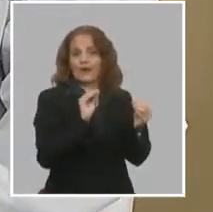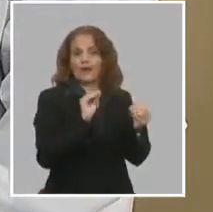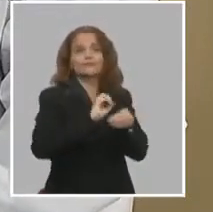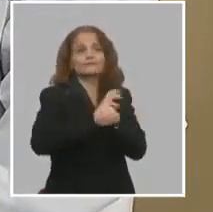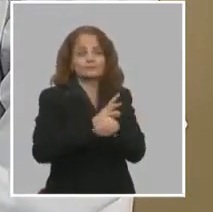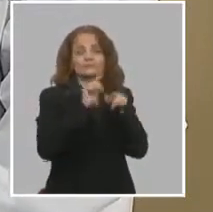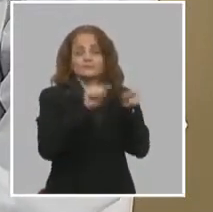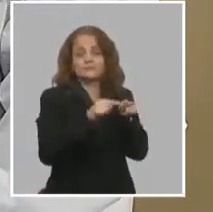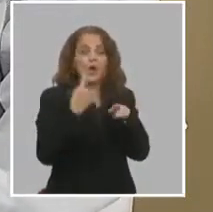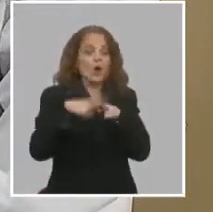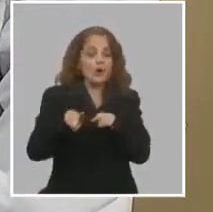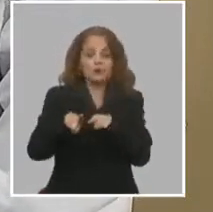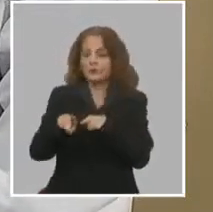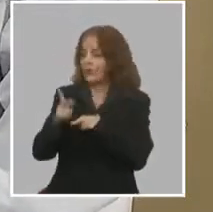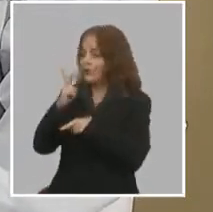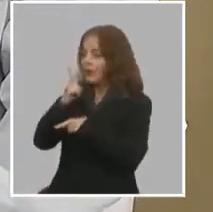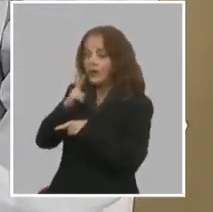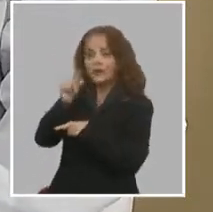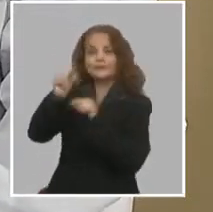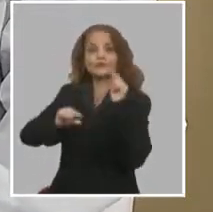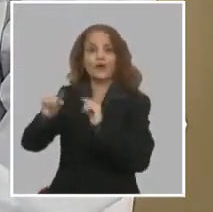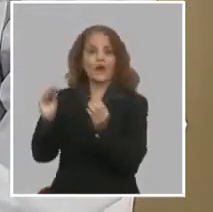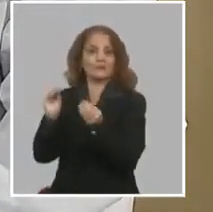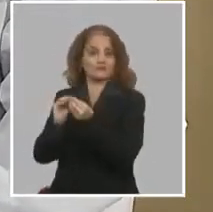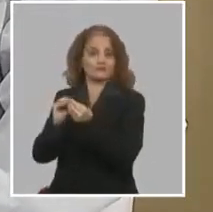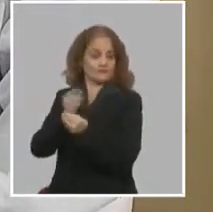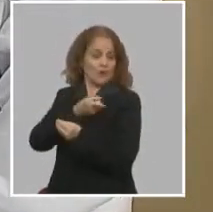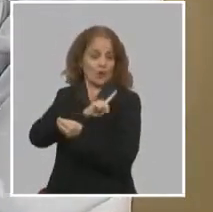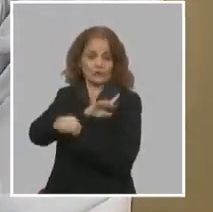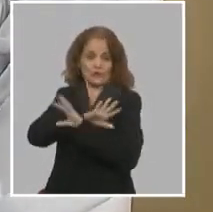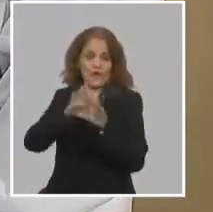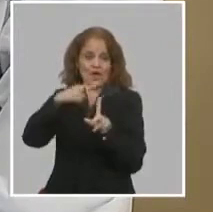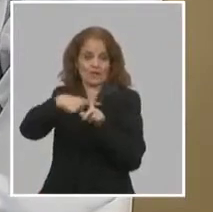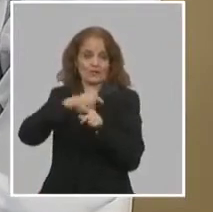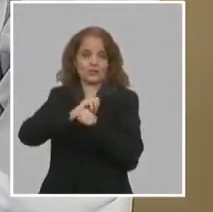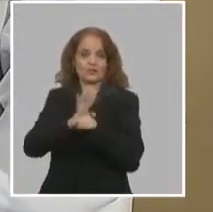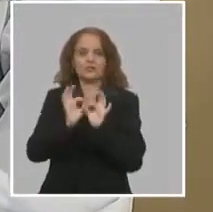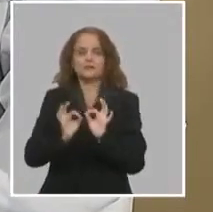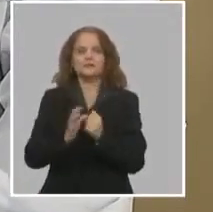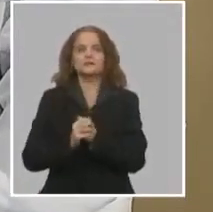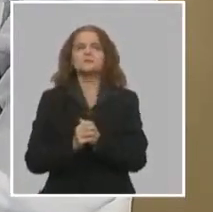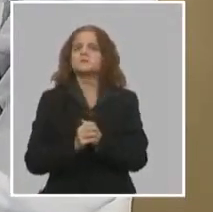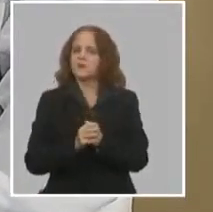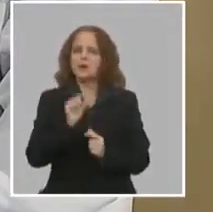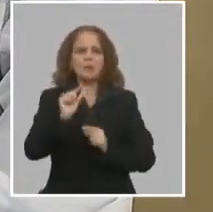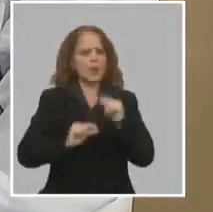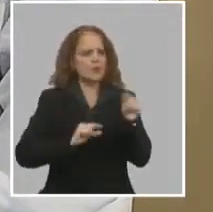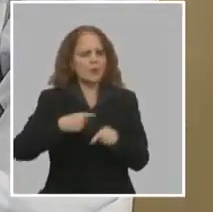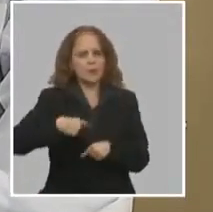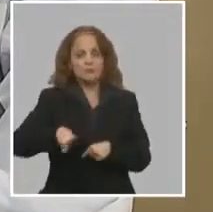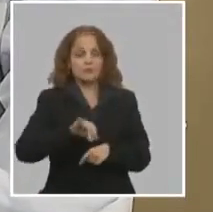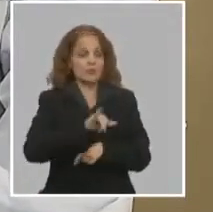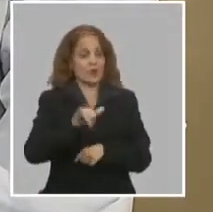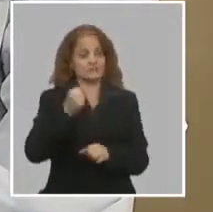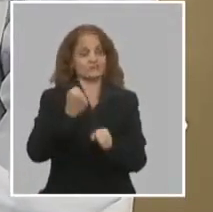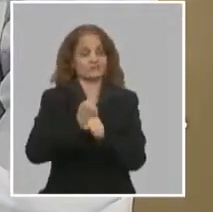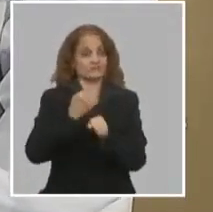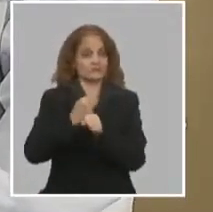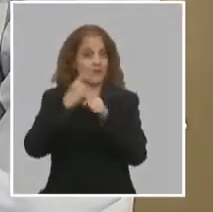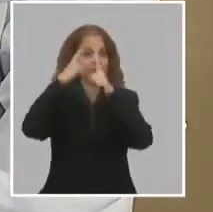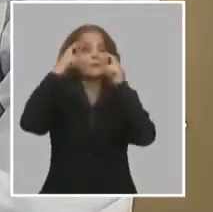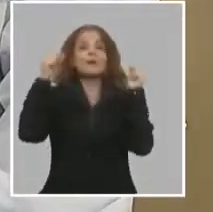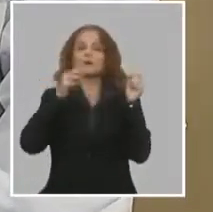contactos, y así sucesivamente fueron cumpliendo cada uno sus misiones, el trabajo de enfermería fundamentalmente,